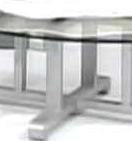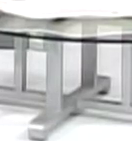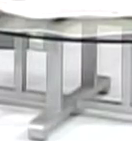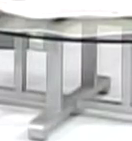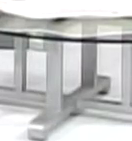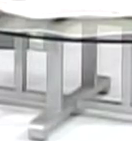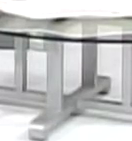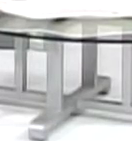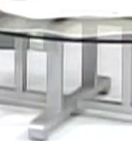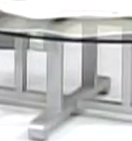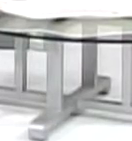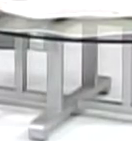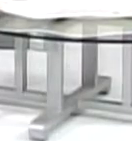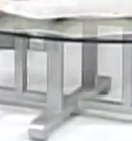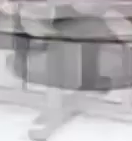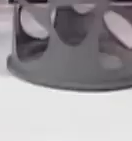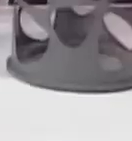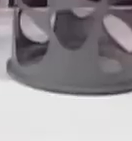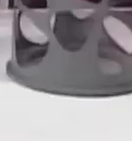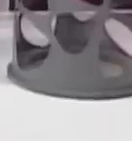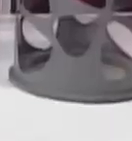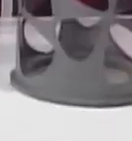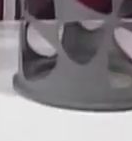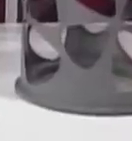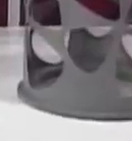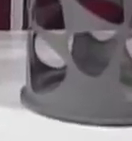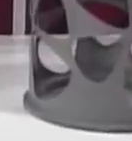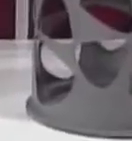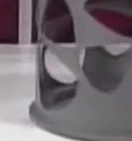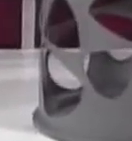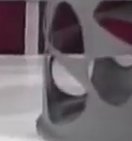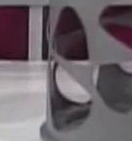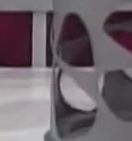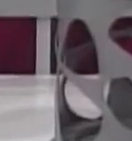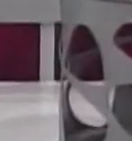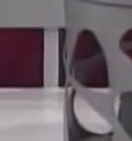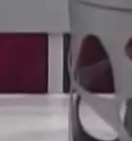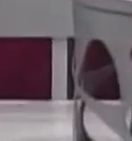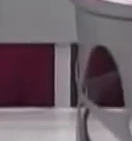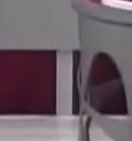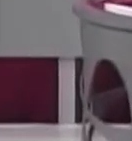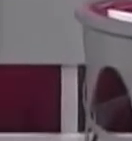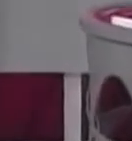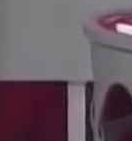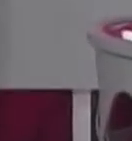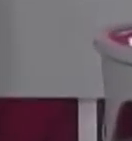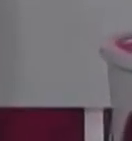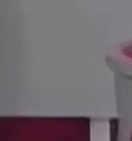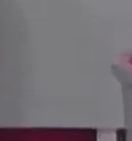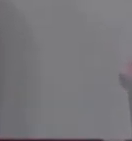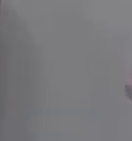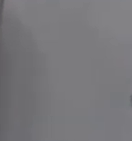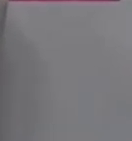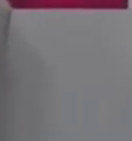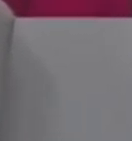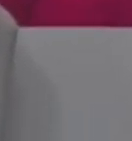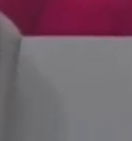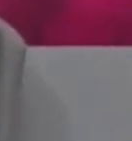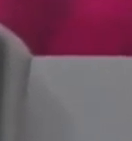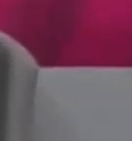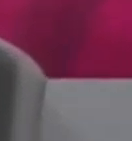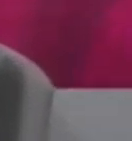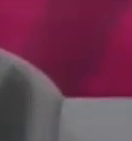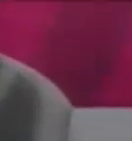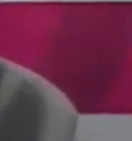Microsoft Ecuador, porque pensando en la inserción de la tecnología en pro de la sociedad de nuestro país, llevó a cabo el